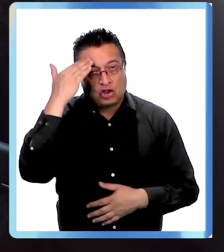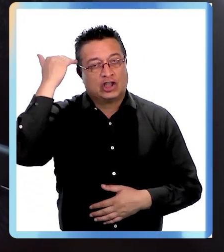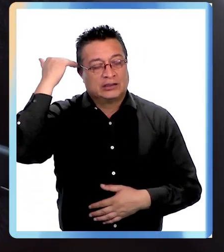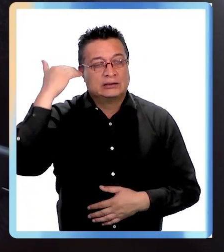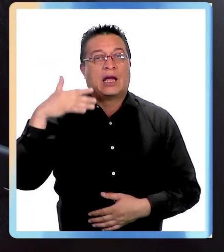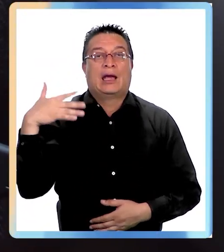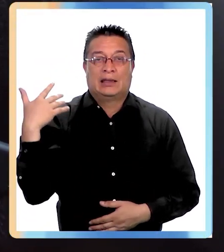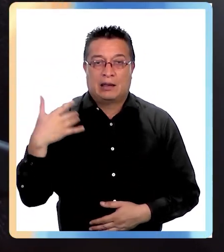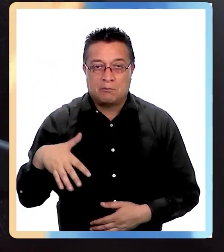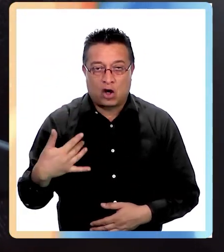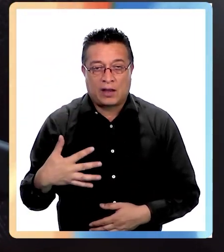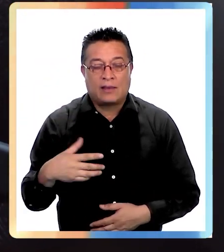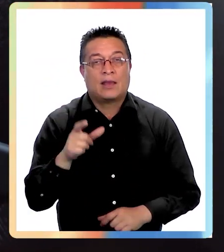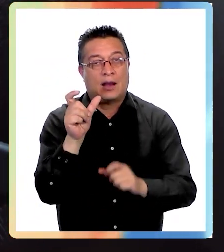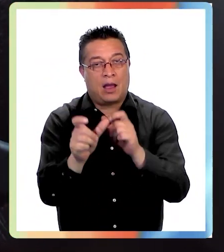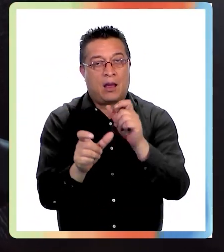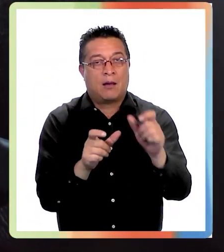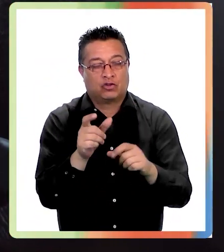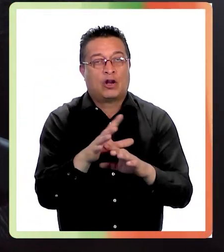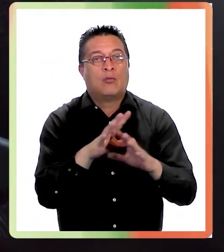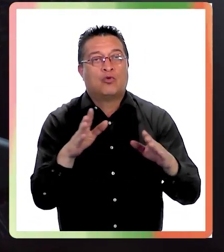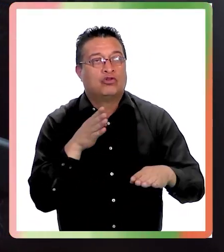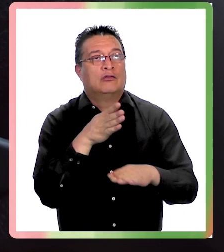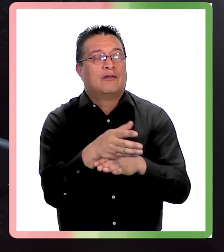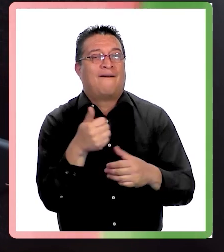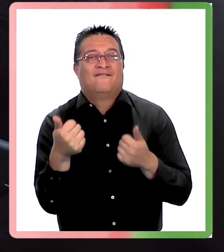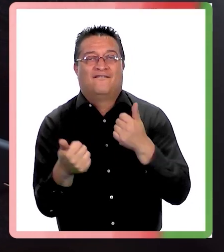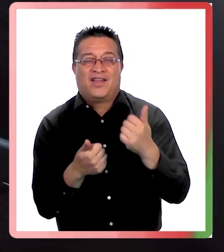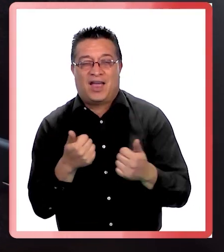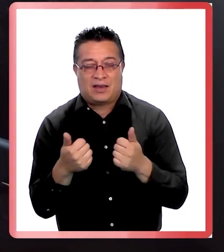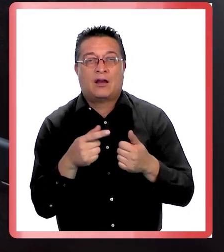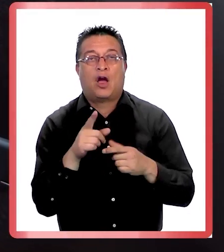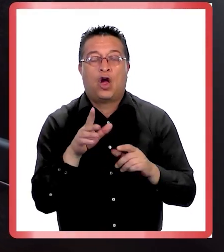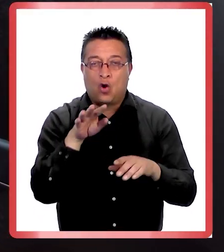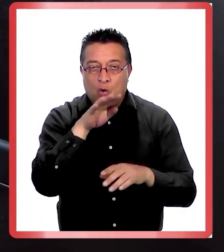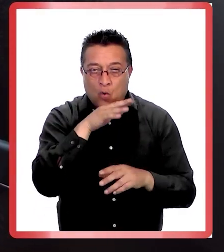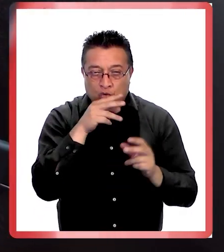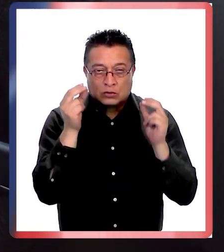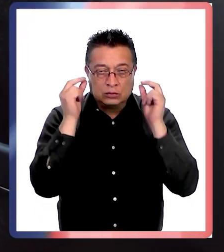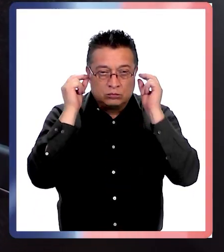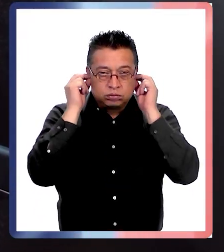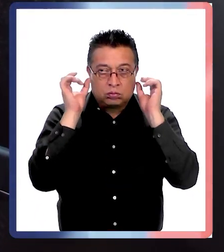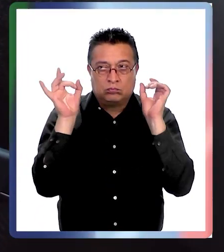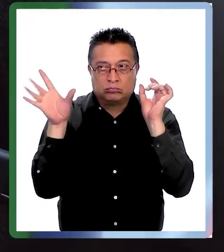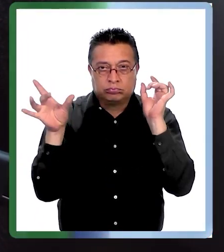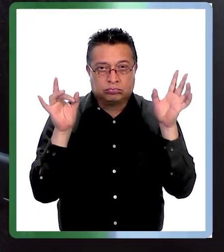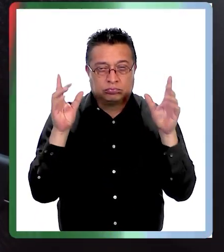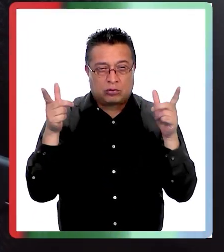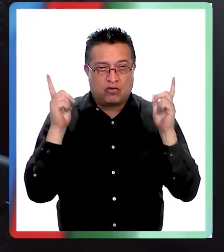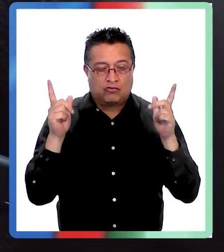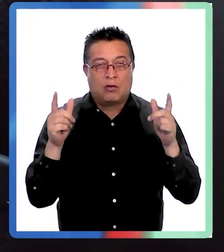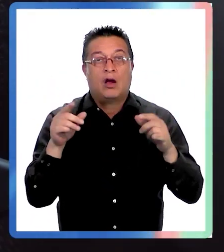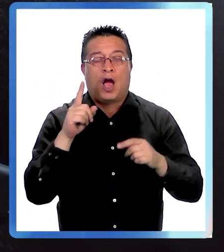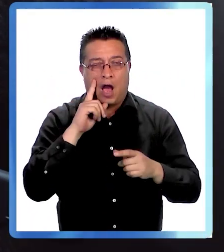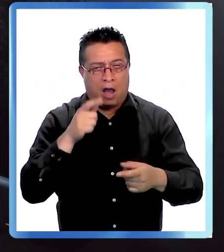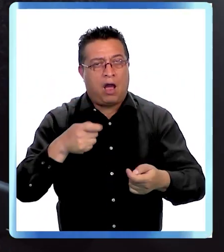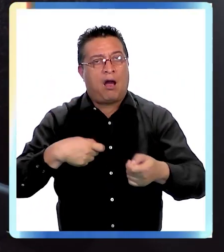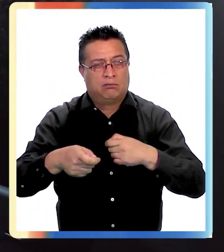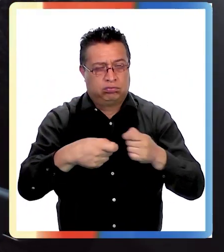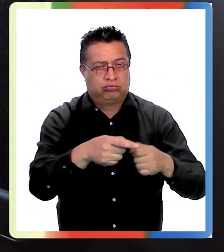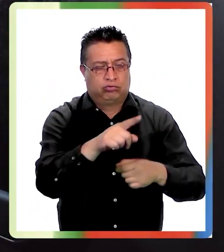es importante, de que si es que hay pacientes que van mucho a fiestas, qué sé yo, usen protectores auditivos. Existen